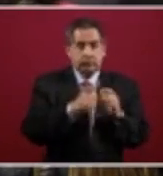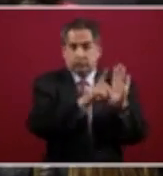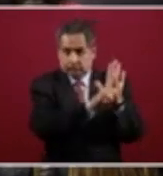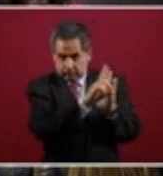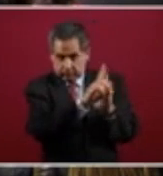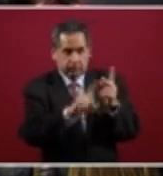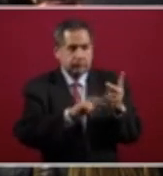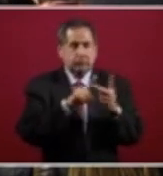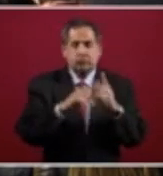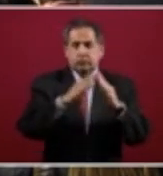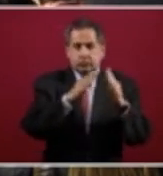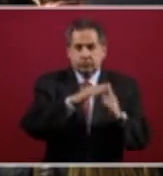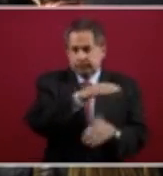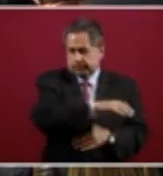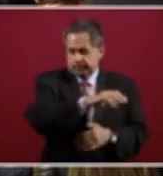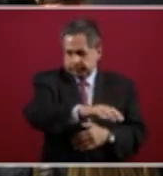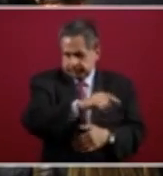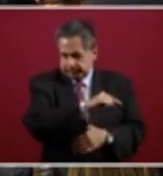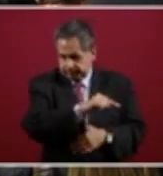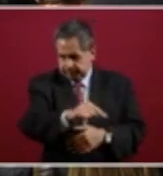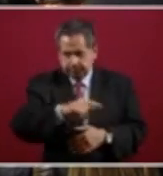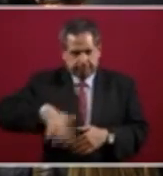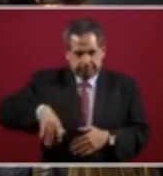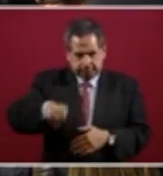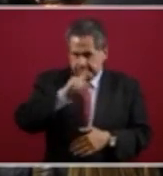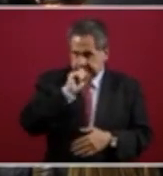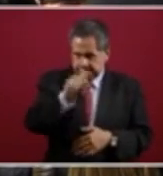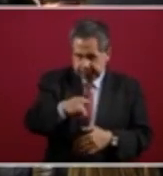casa en estas zonas que comentas